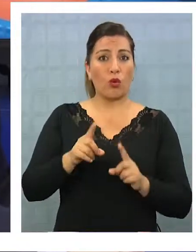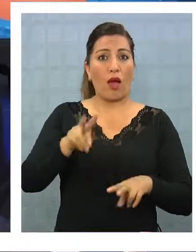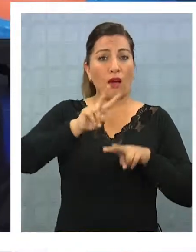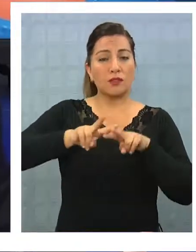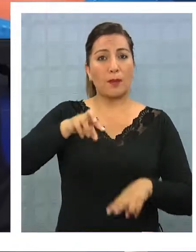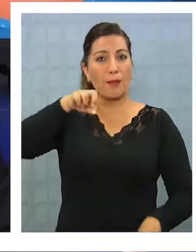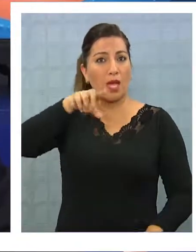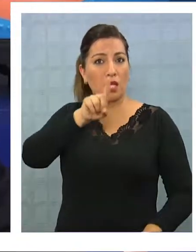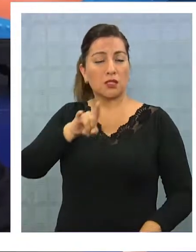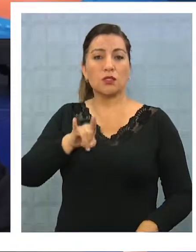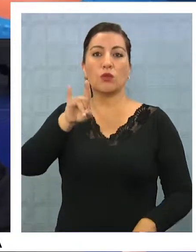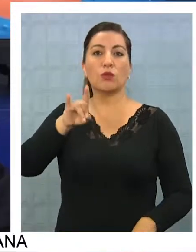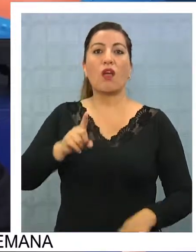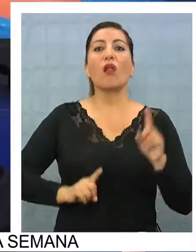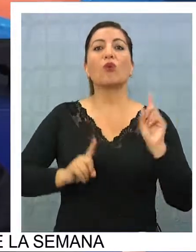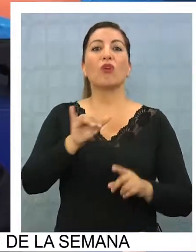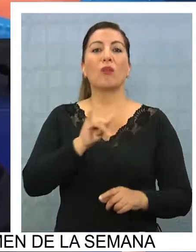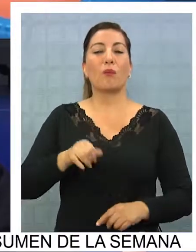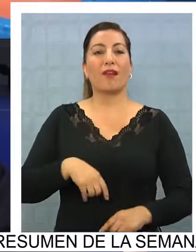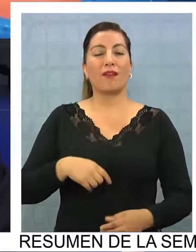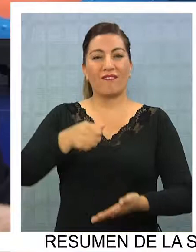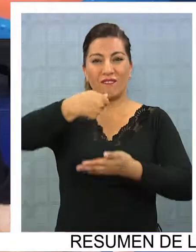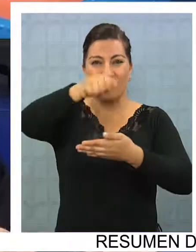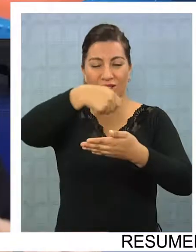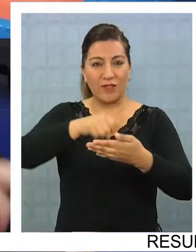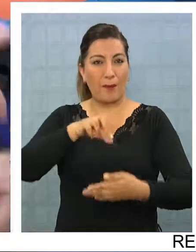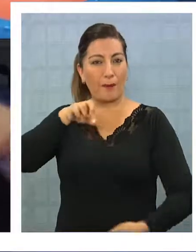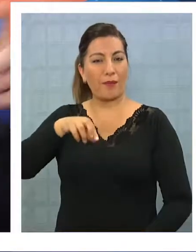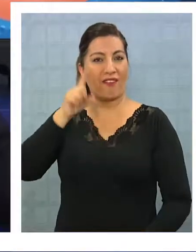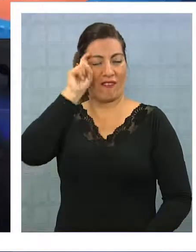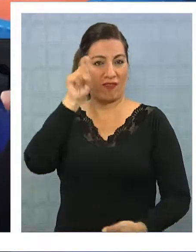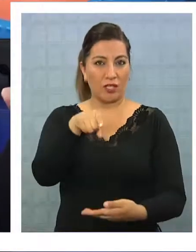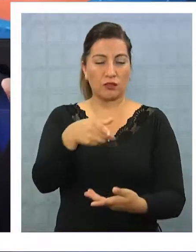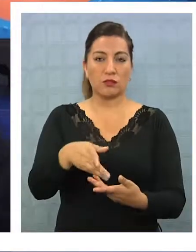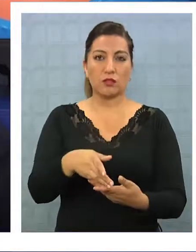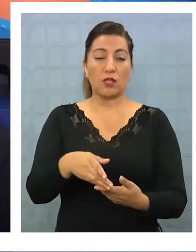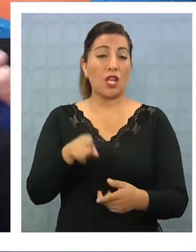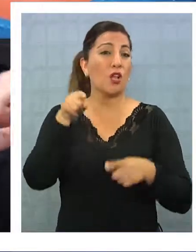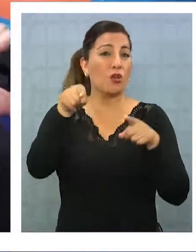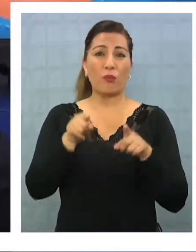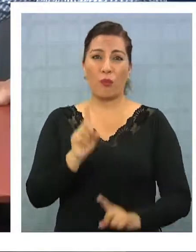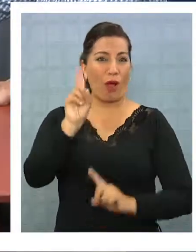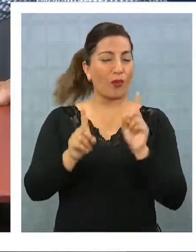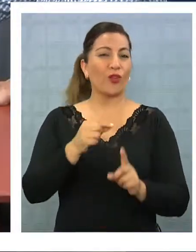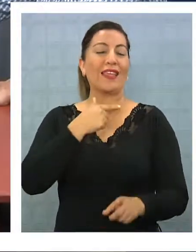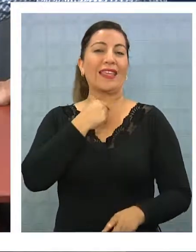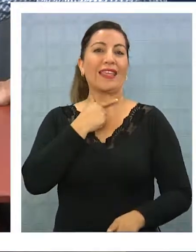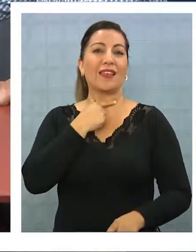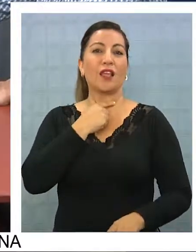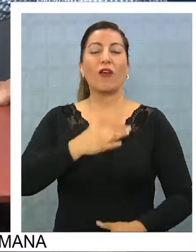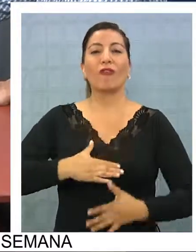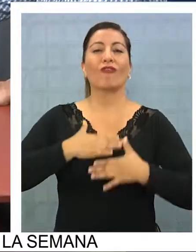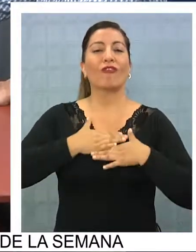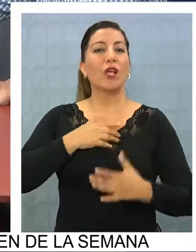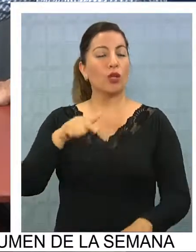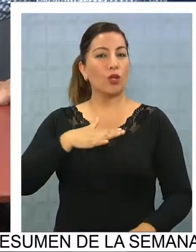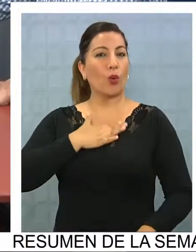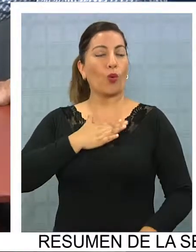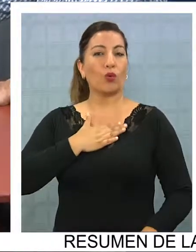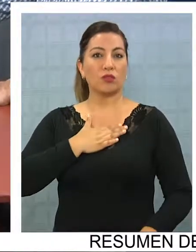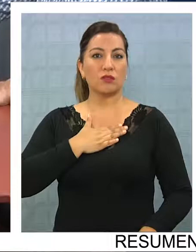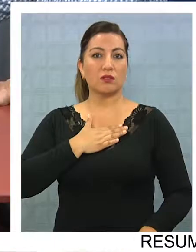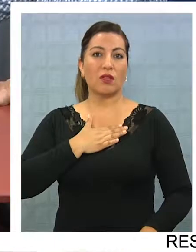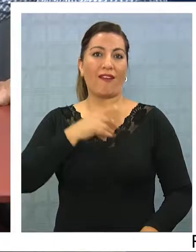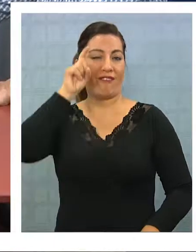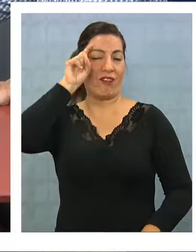estudiantes marcan sus famosas preferencias y el algoritmo trata de satisfacer al máximo las primeras preferencias de